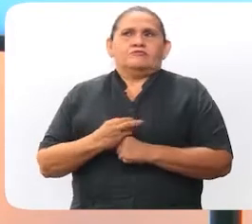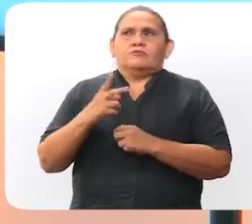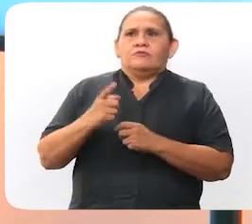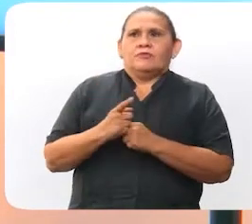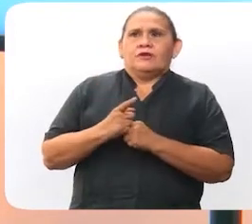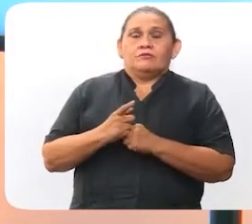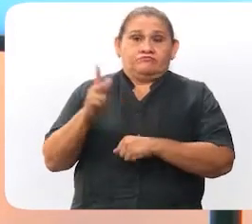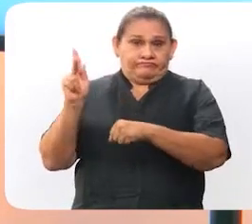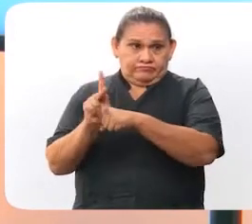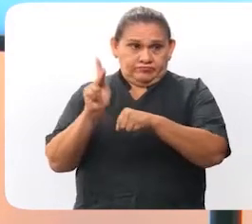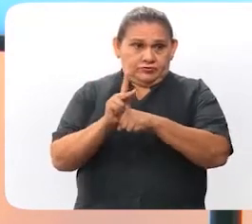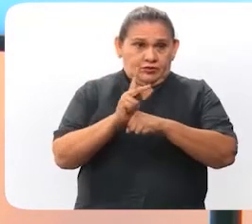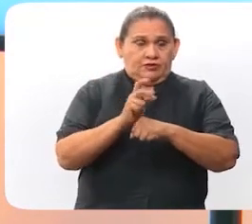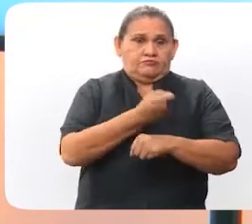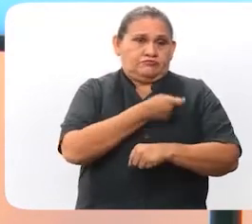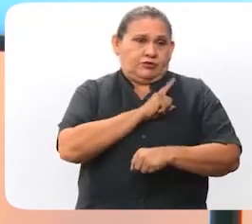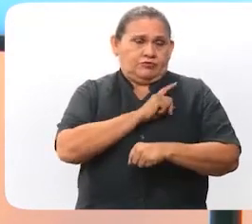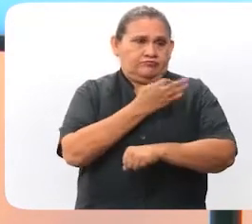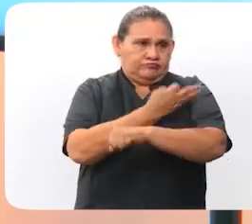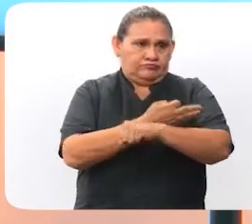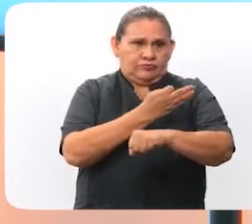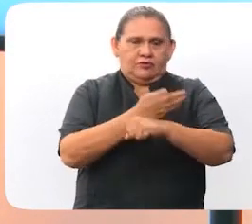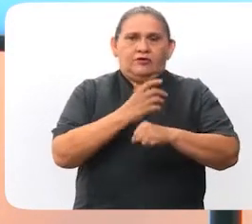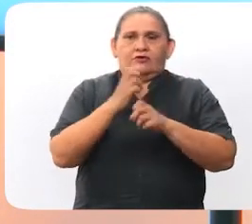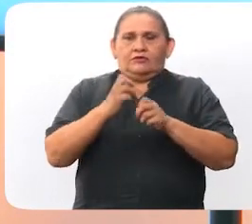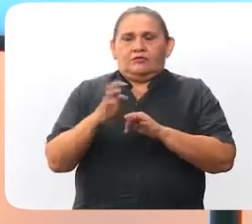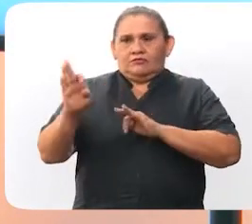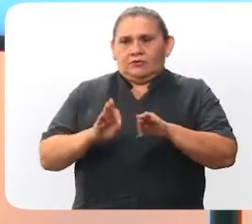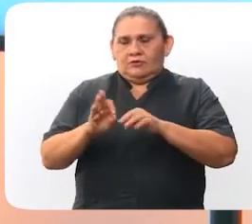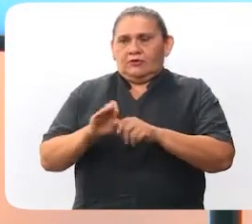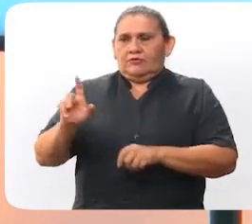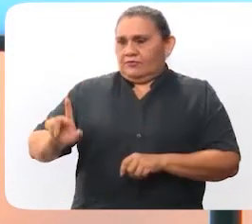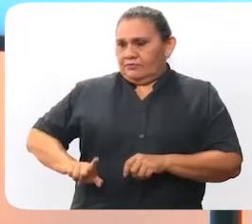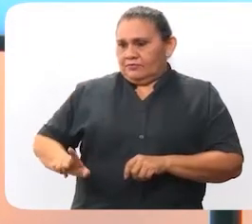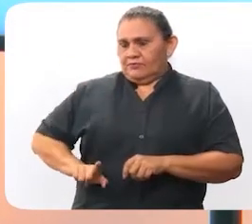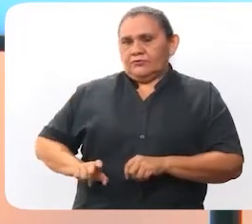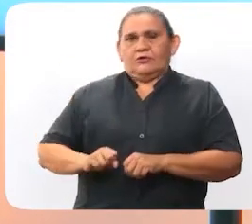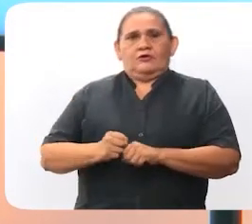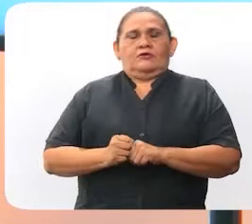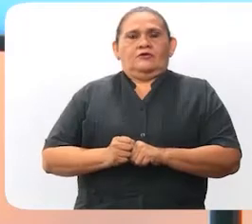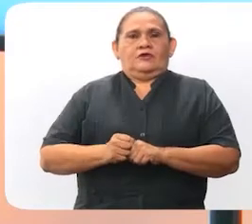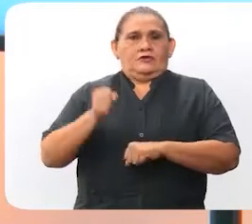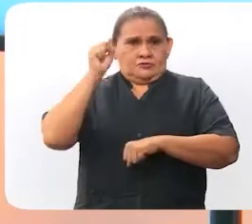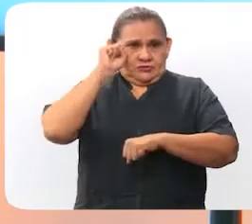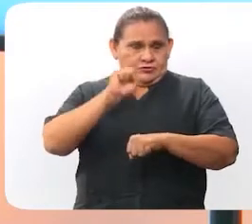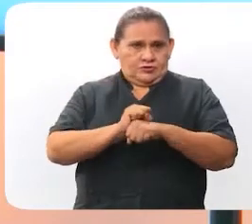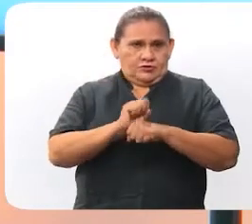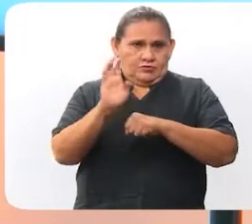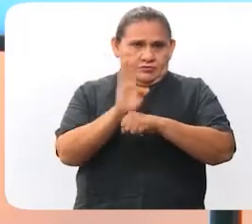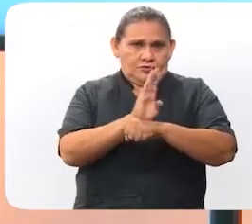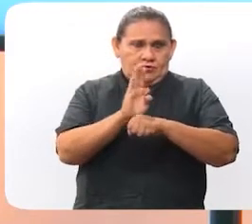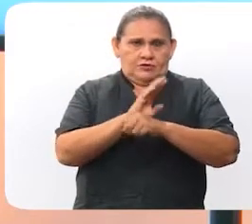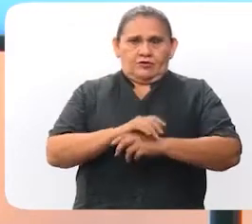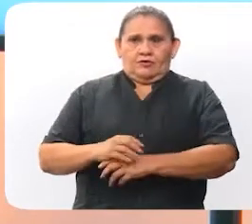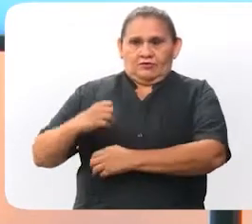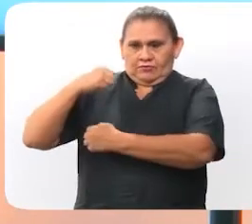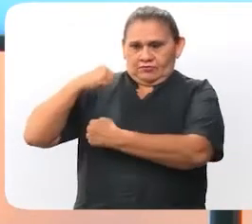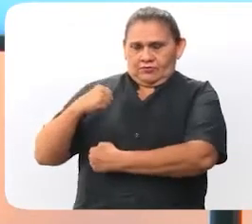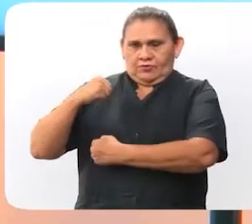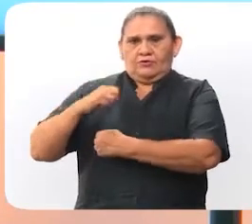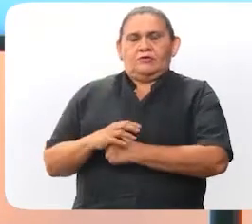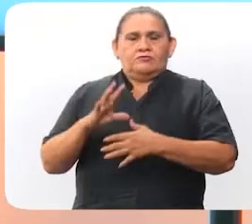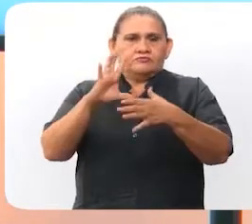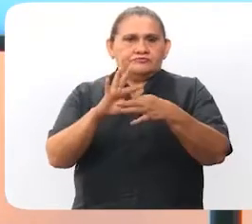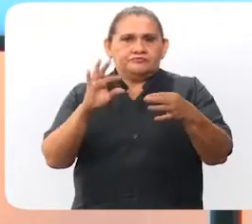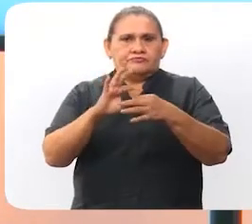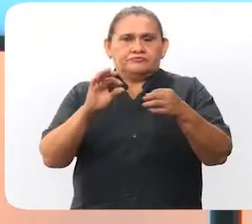nuestras familias. Estamos trabajando de manera conjunta el Gobierno del Estado, la Secretaría del Bienestar y las Fuerzas Armadas. Como se ha señalado en